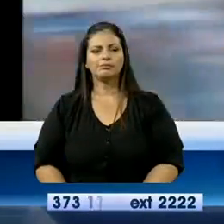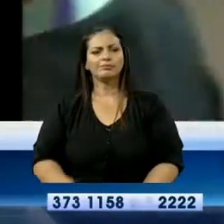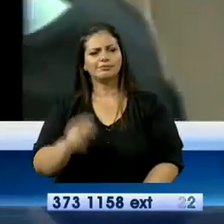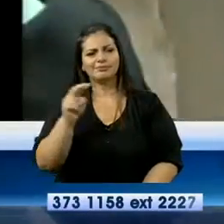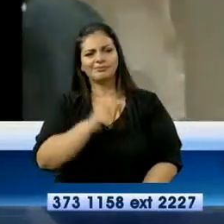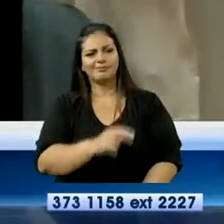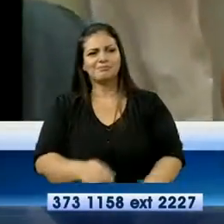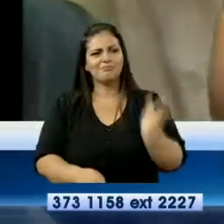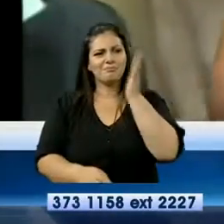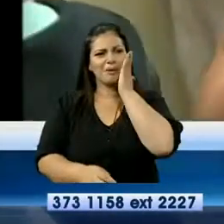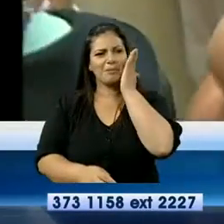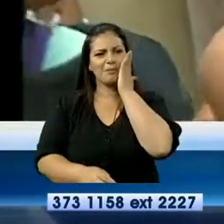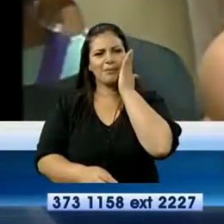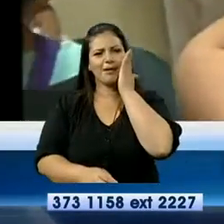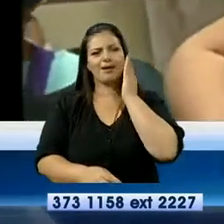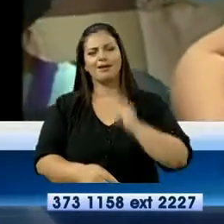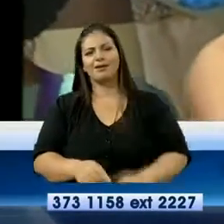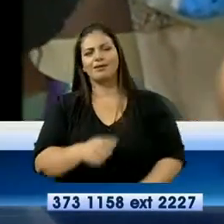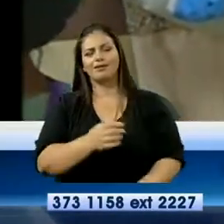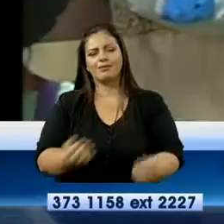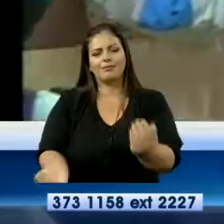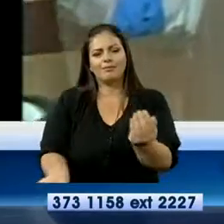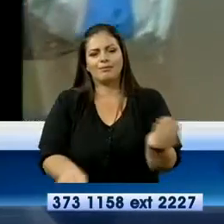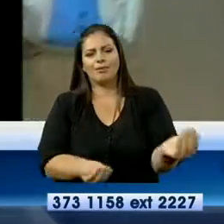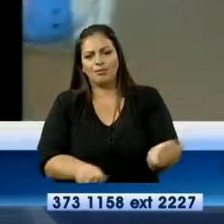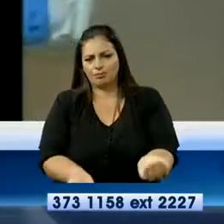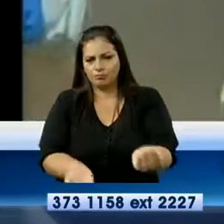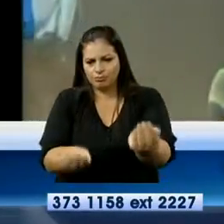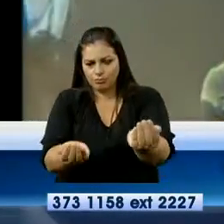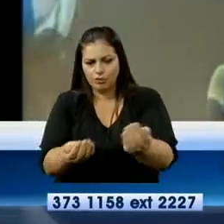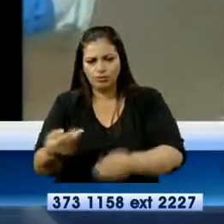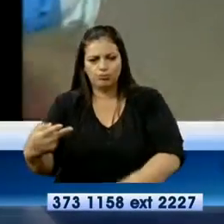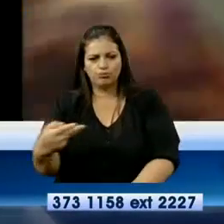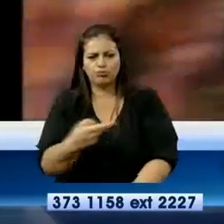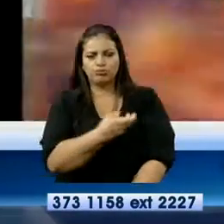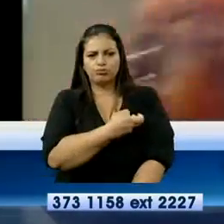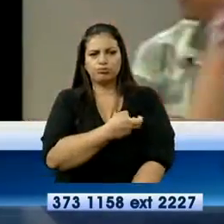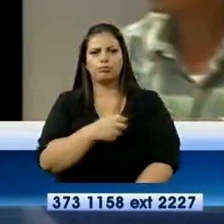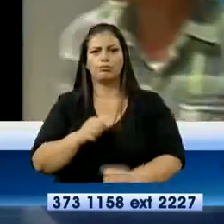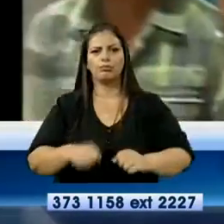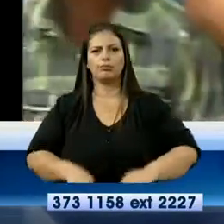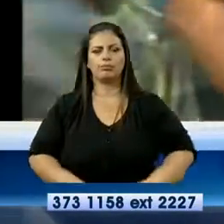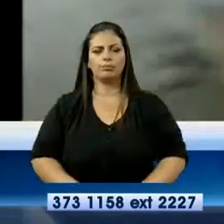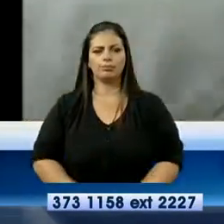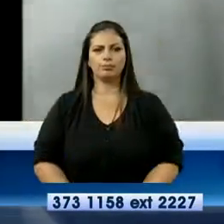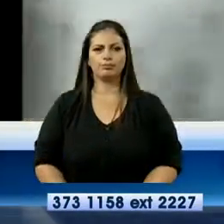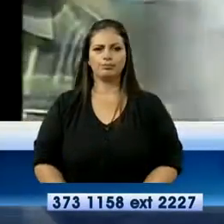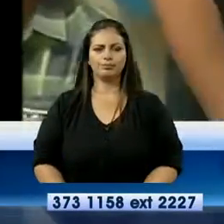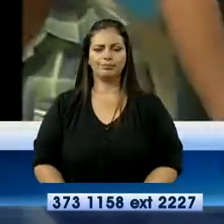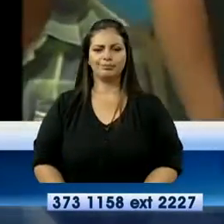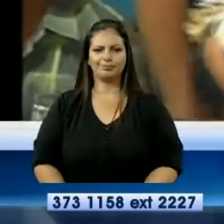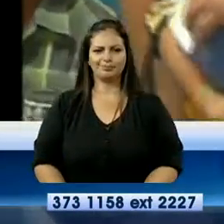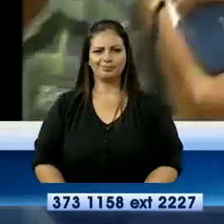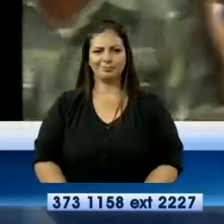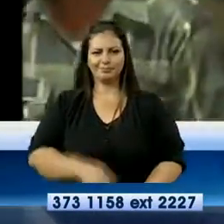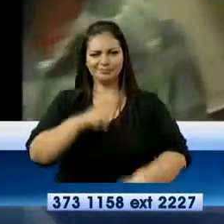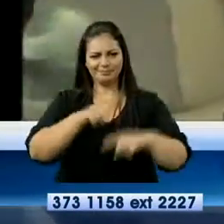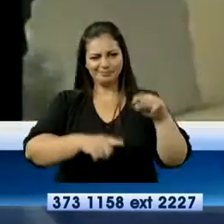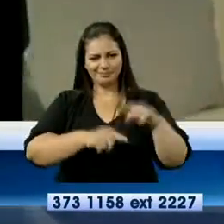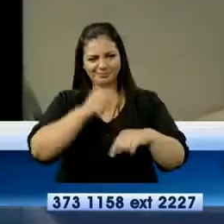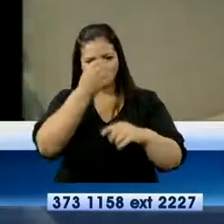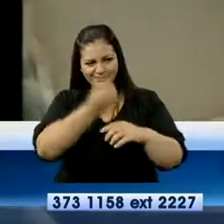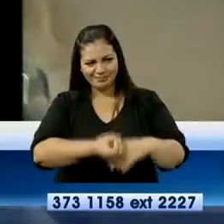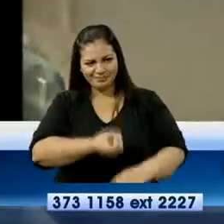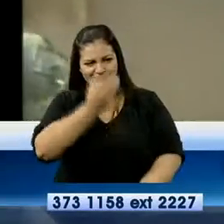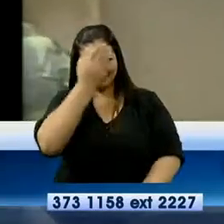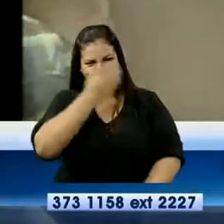pequeños para que se les apliquen esta vacuna y evitar todo tipo de contratiempos. Amiga, muy buenos días.